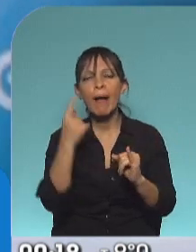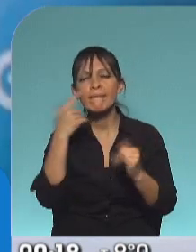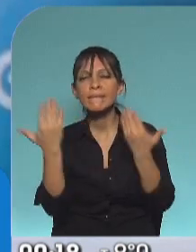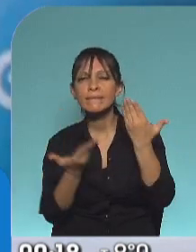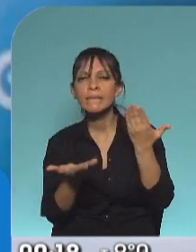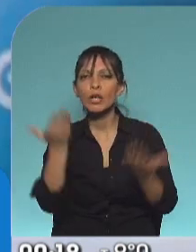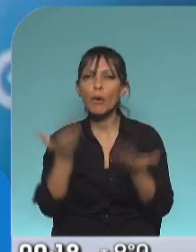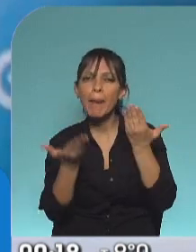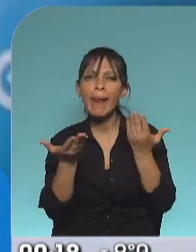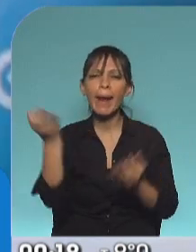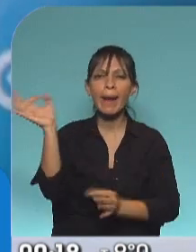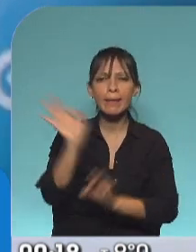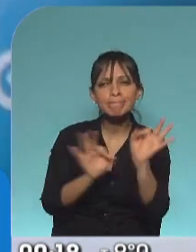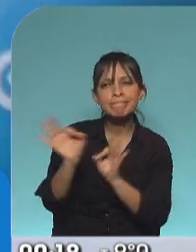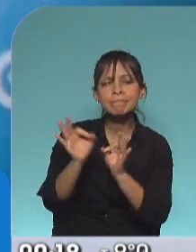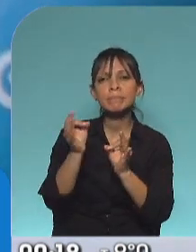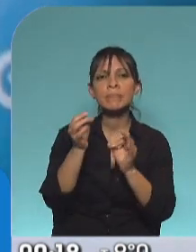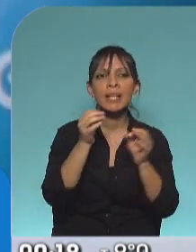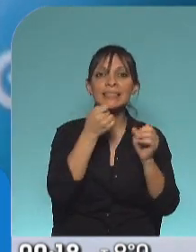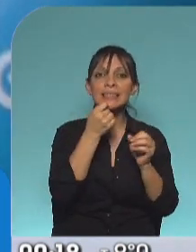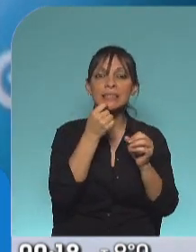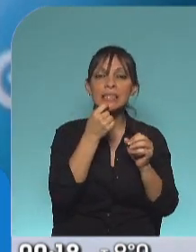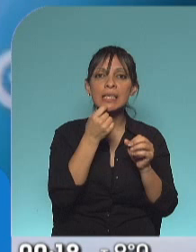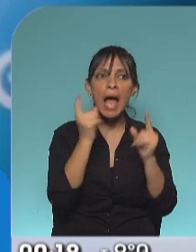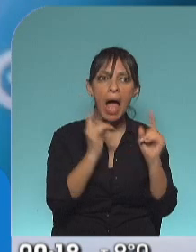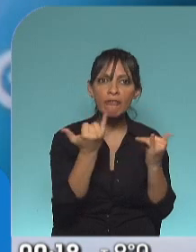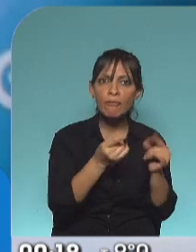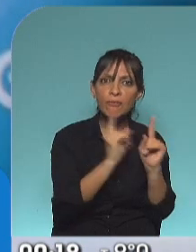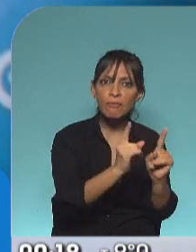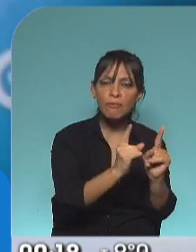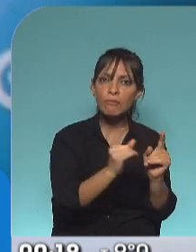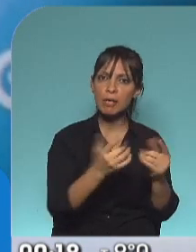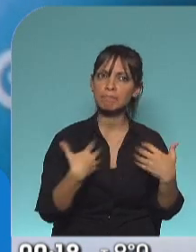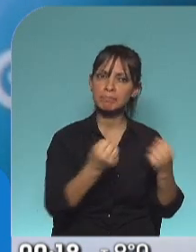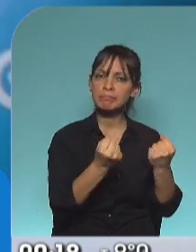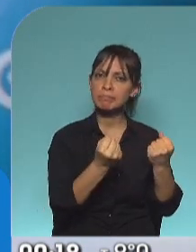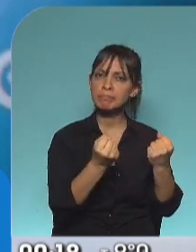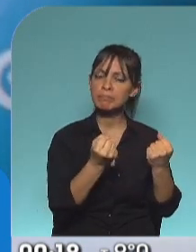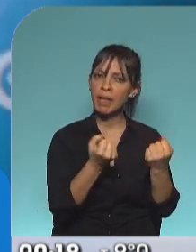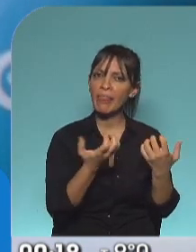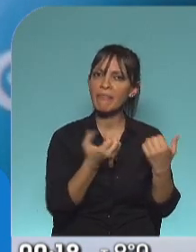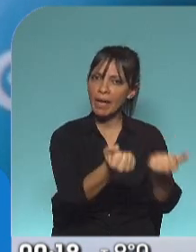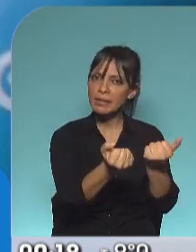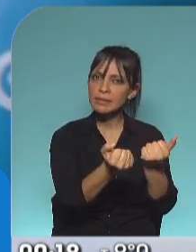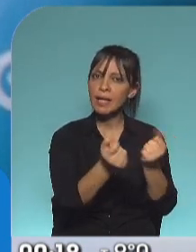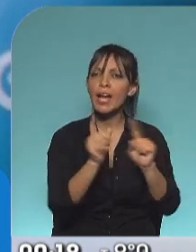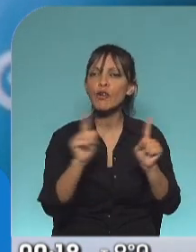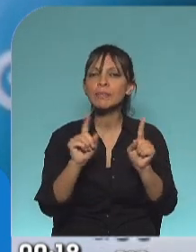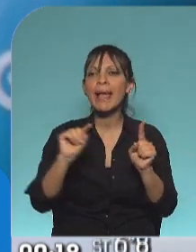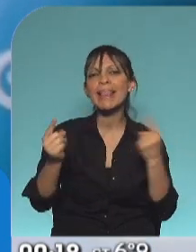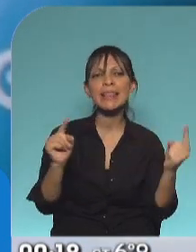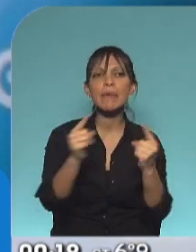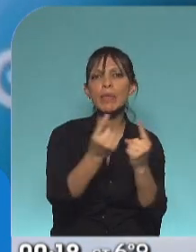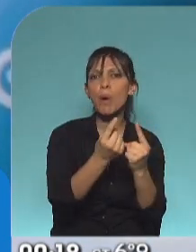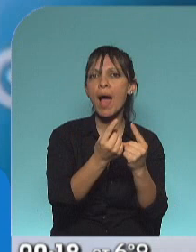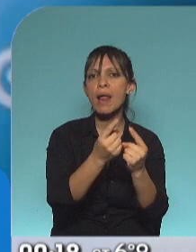para evaluar la prevalencia de anticuerpos. No es un estudio que sirva para el diagnóstico individual o para